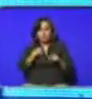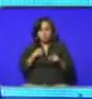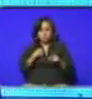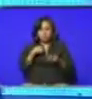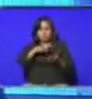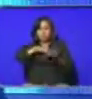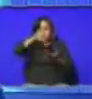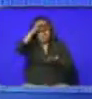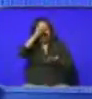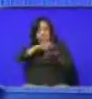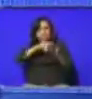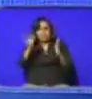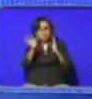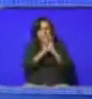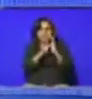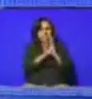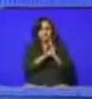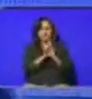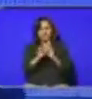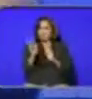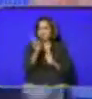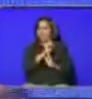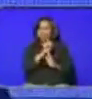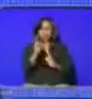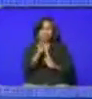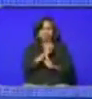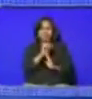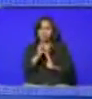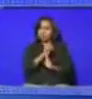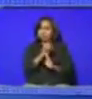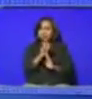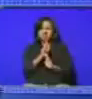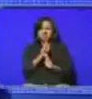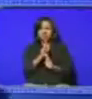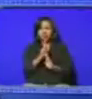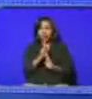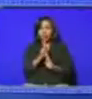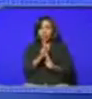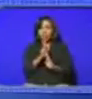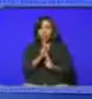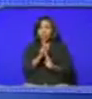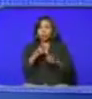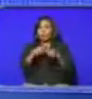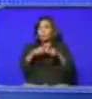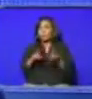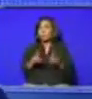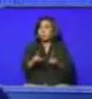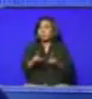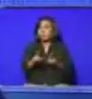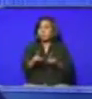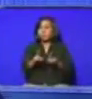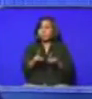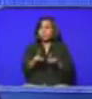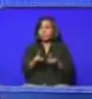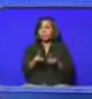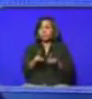la sociedad. Eso también está ocurriendo aquí, y le ocurrió a ellos hace 60 años. Entonces, una de las cosas que hizo Singapur fue